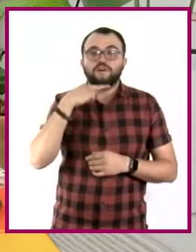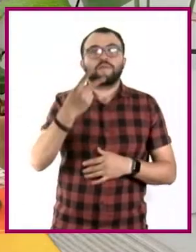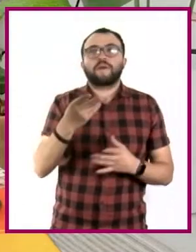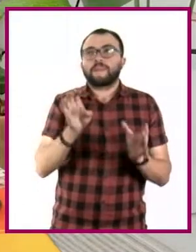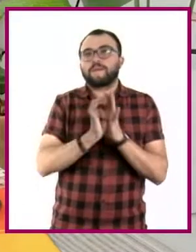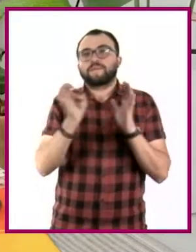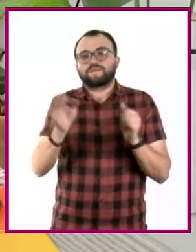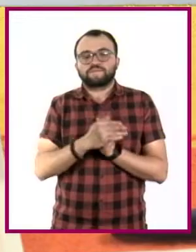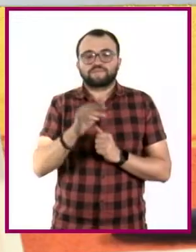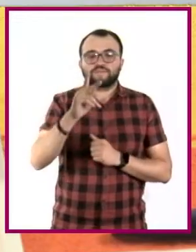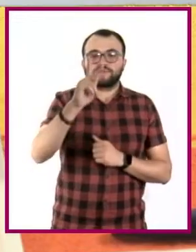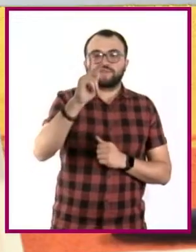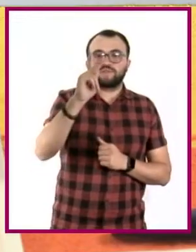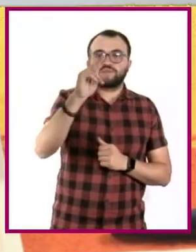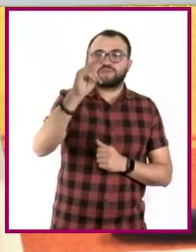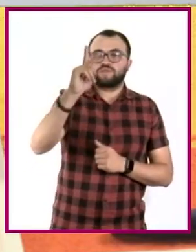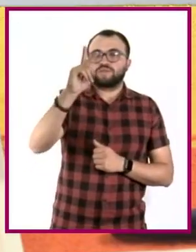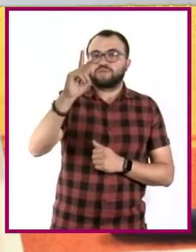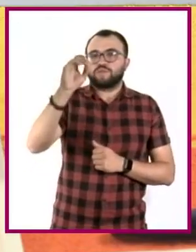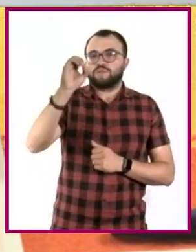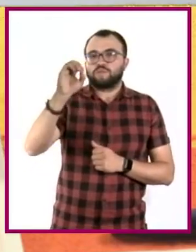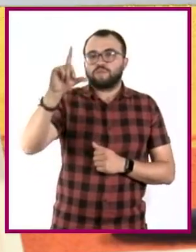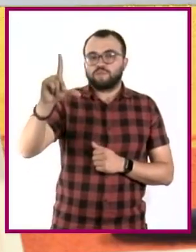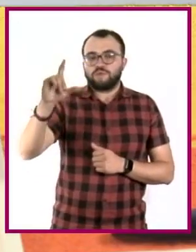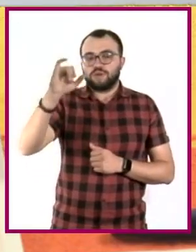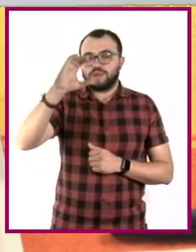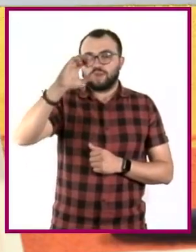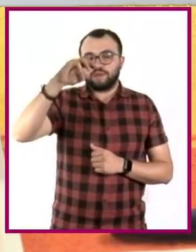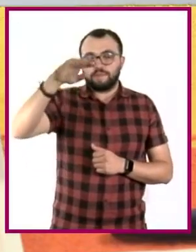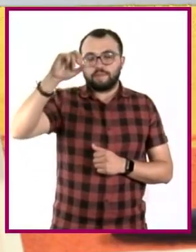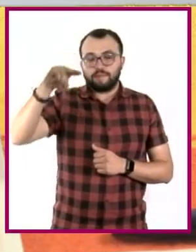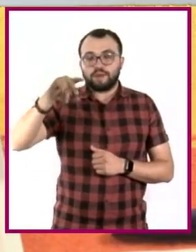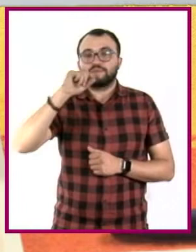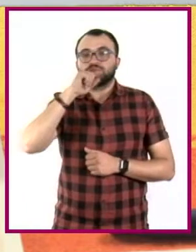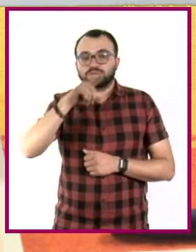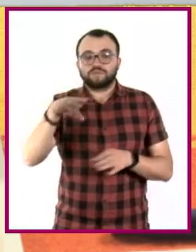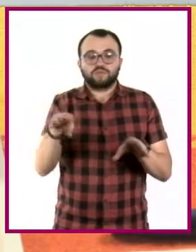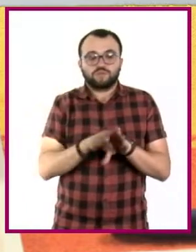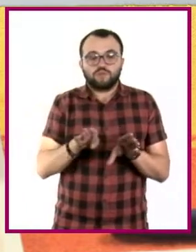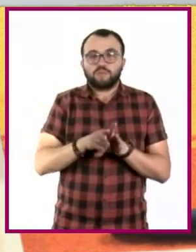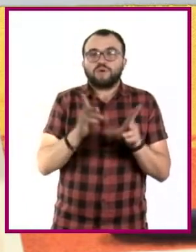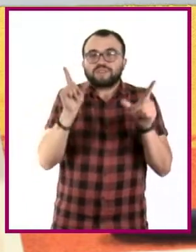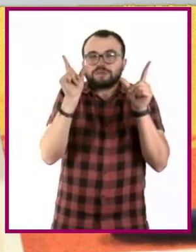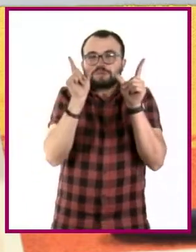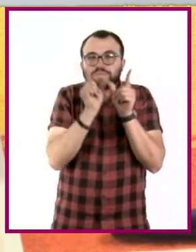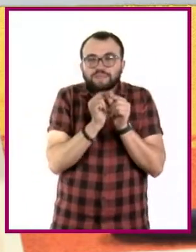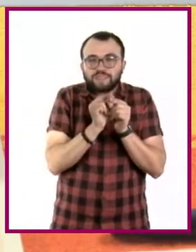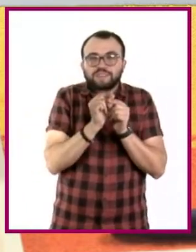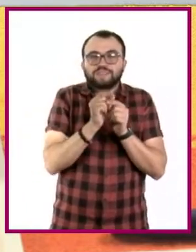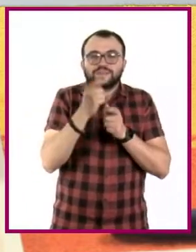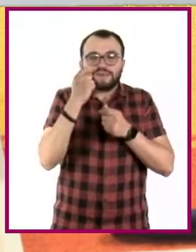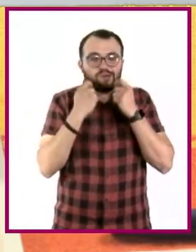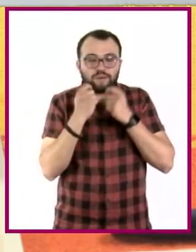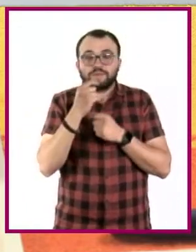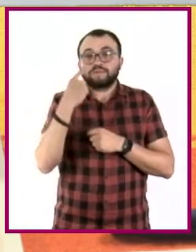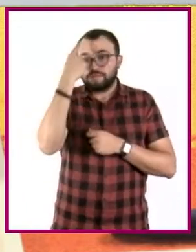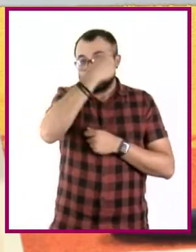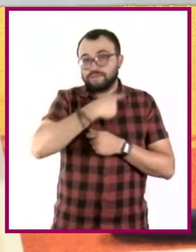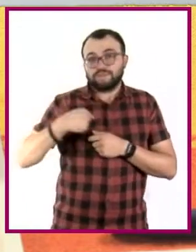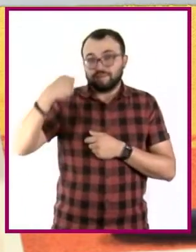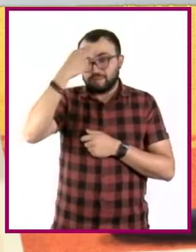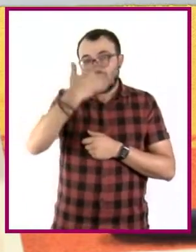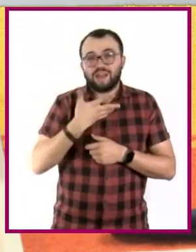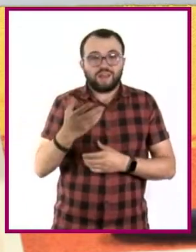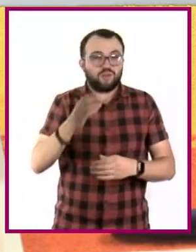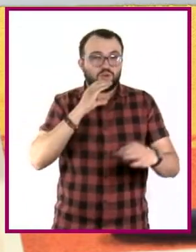como Paul Ekman, que ha estudiado el tema de las microexpresiones. Nuestro rostro es un canal